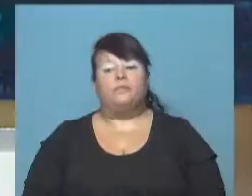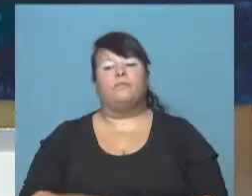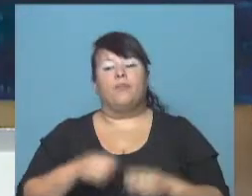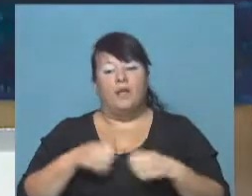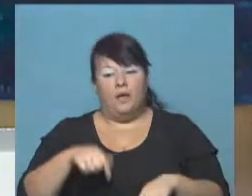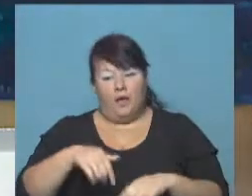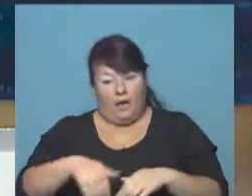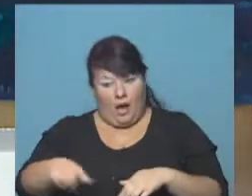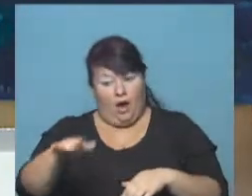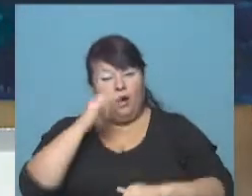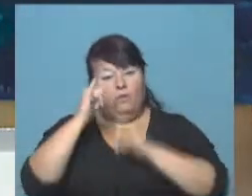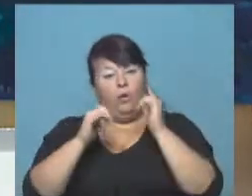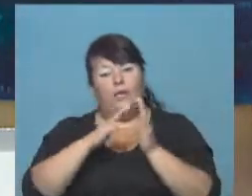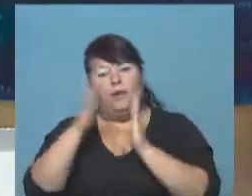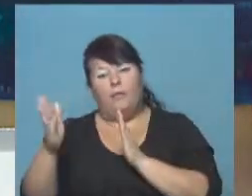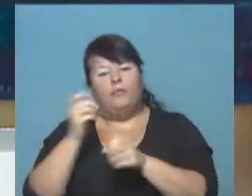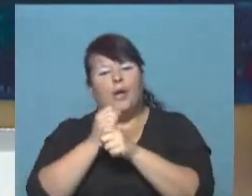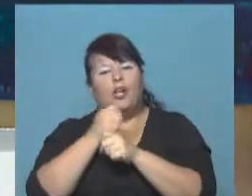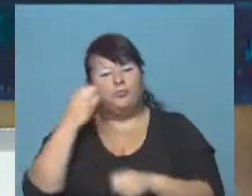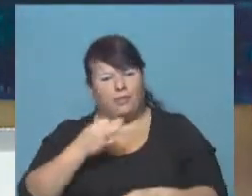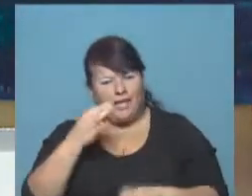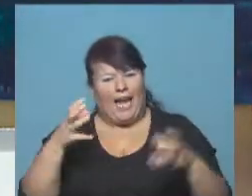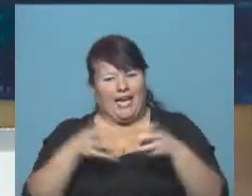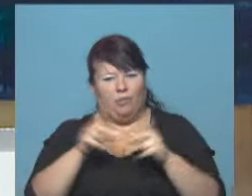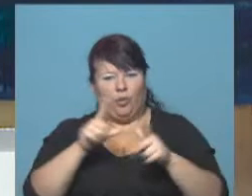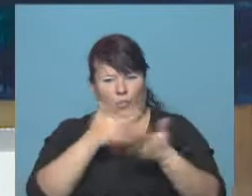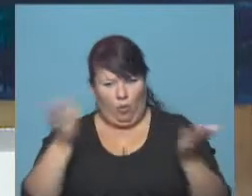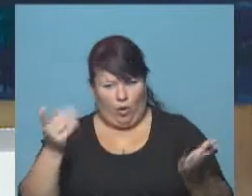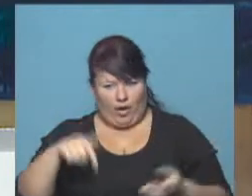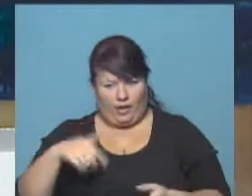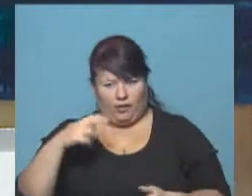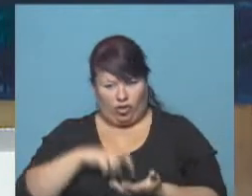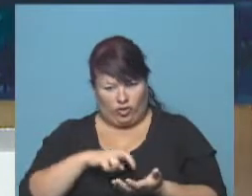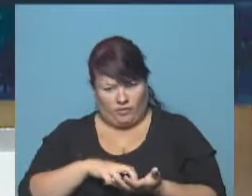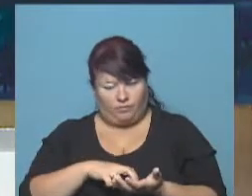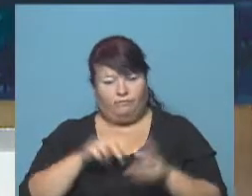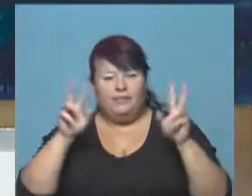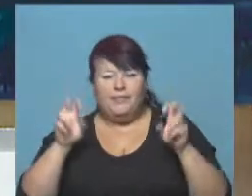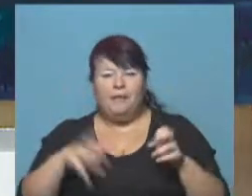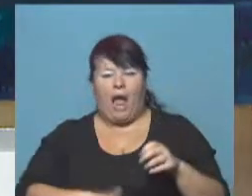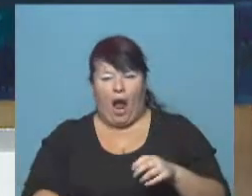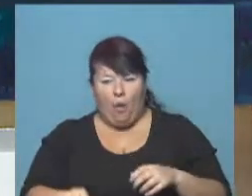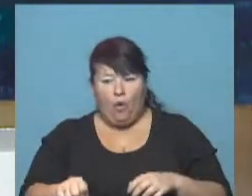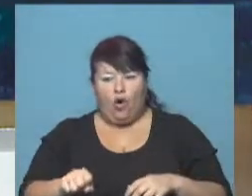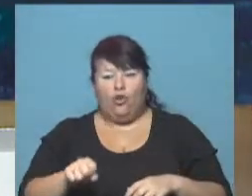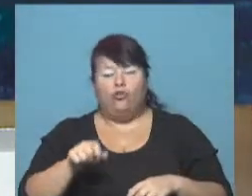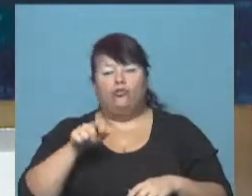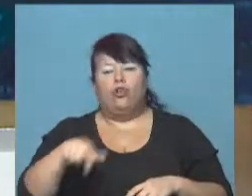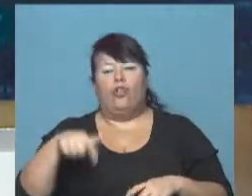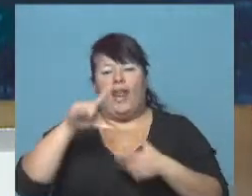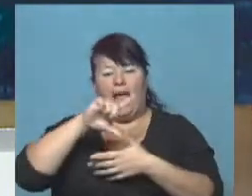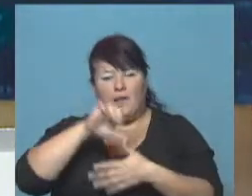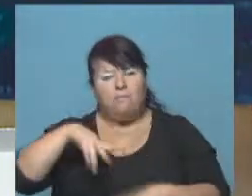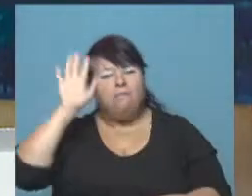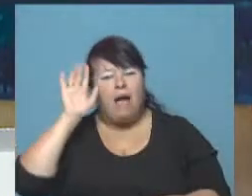Comenzamos a partir de este momento a compartir la primera parte de un trabajo especial de un equipo de la televisión pública Noticias, el tema aborto en